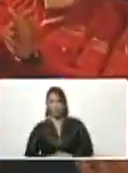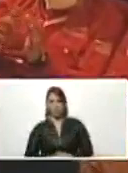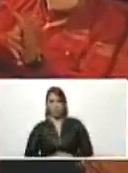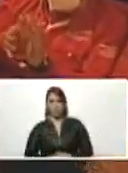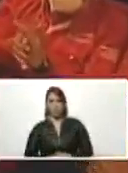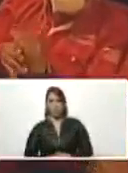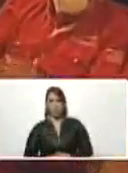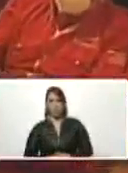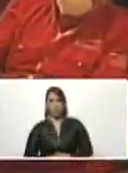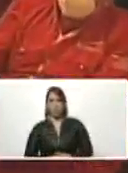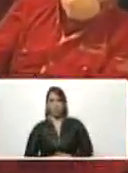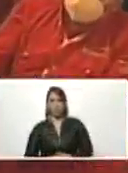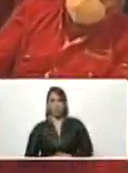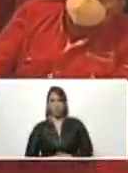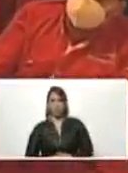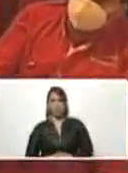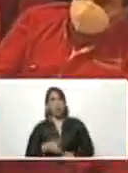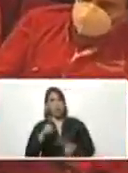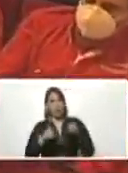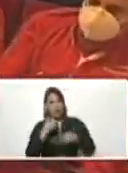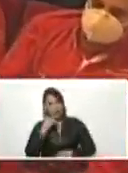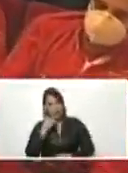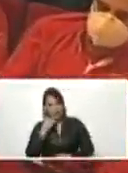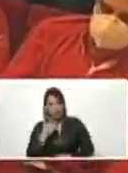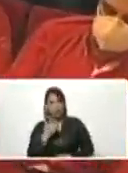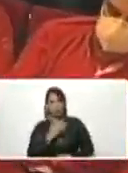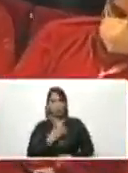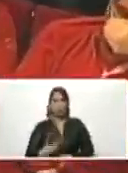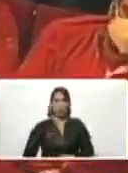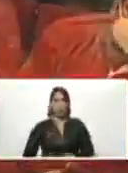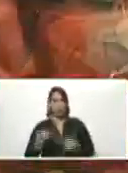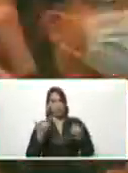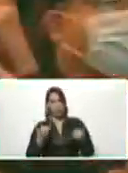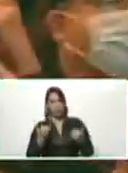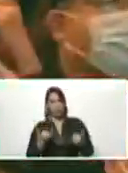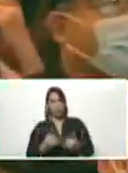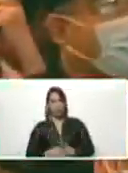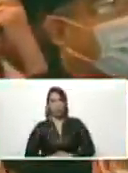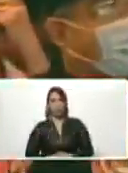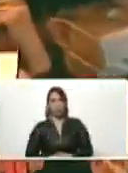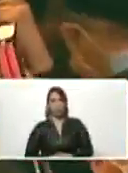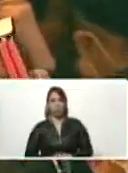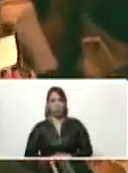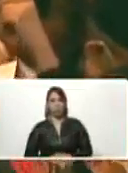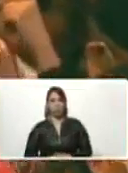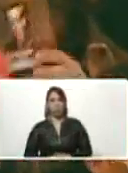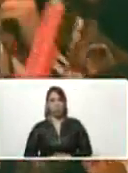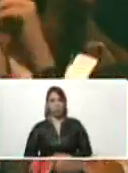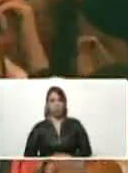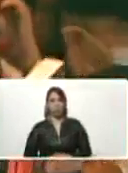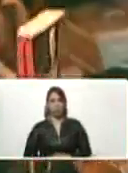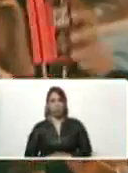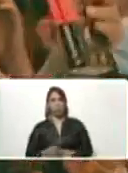escribiendo? Alguito, presidente. Sí. Últimamente hemos degenerado en tuiteros. Pero vamos a volver.